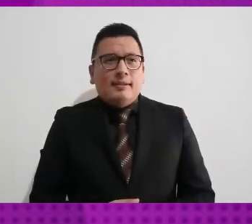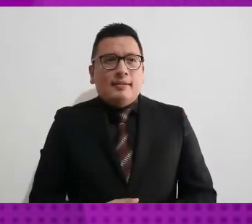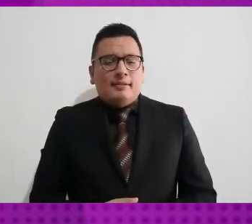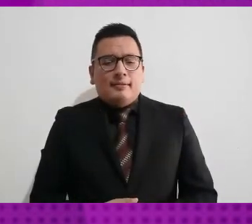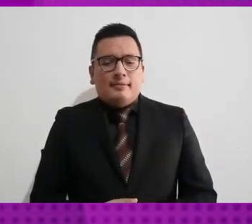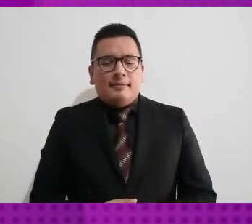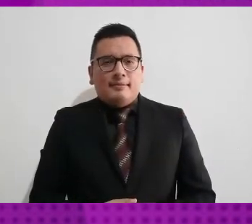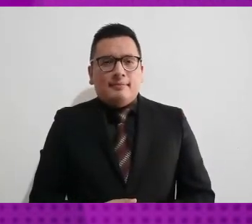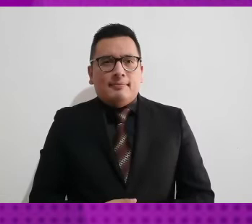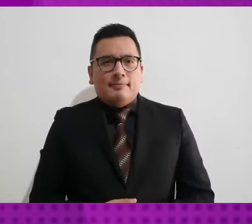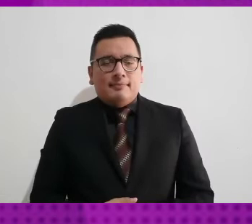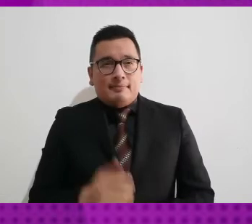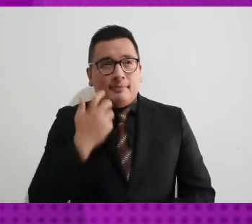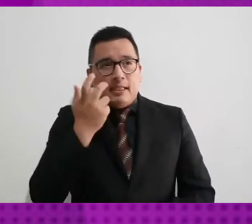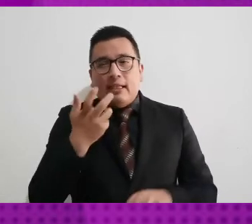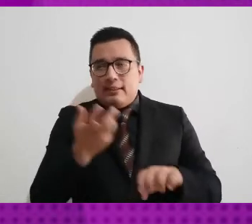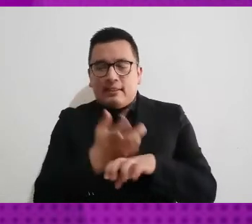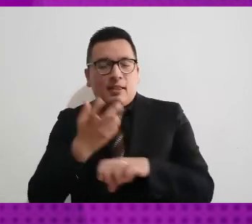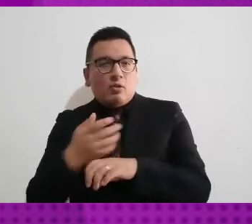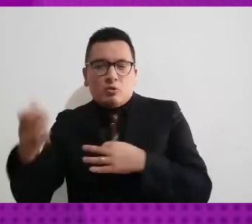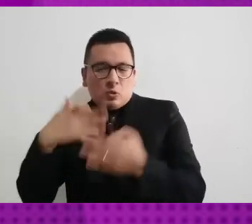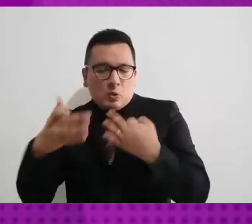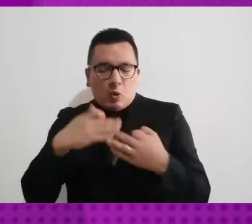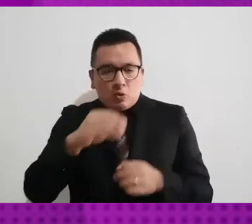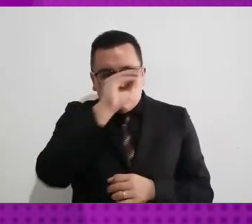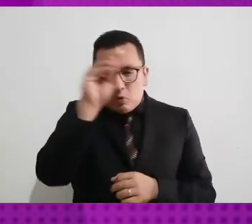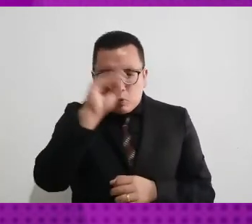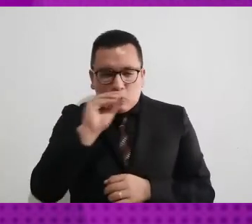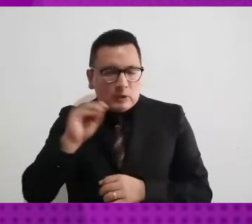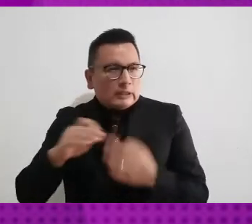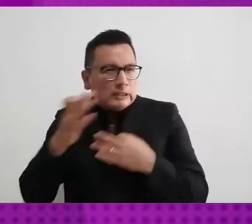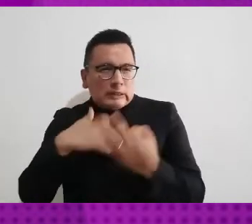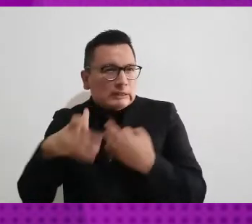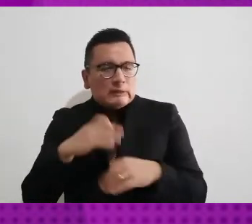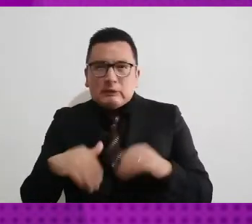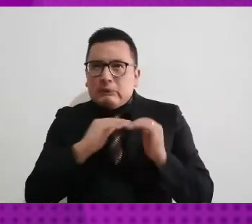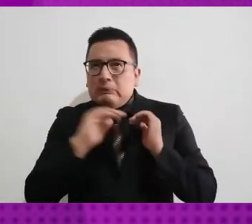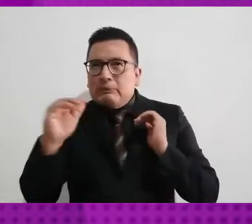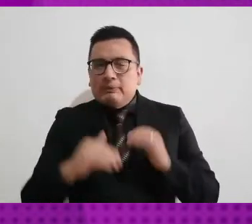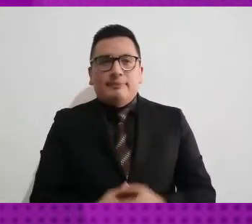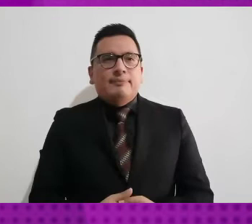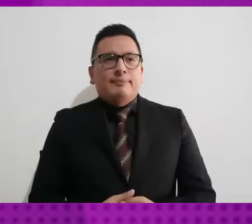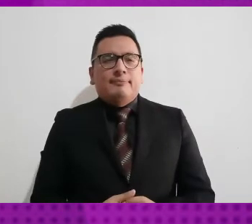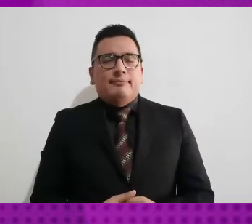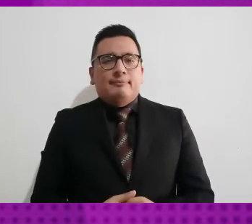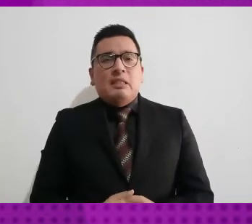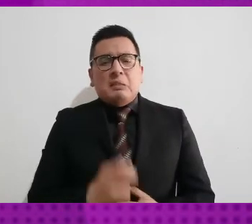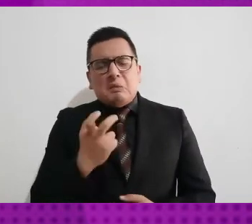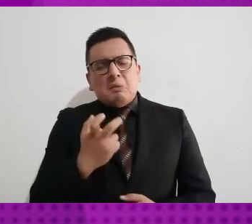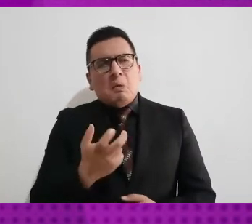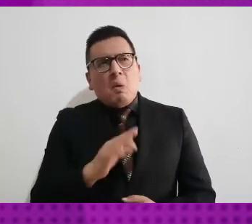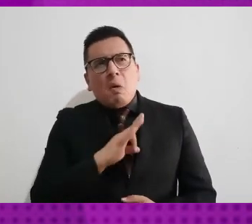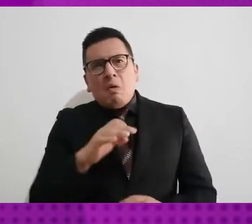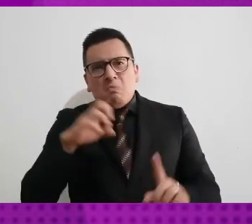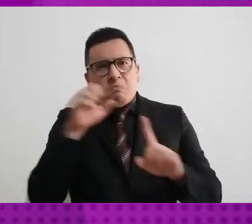federales a los distintos estados de la República. Yo creo que esto se ha venido logrando, ¿no? ¿Cuáles son esos indicadores